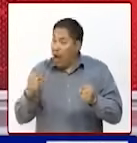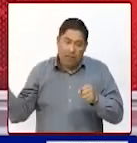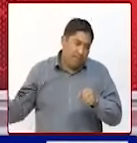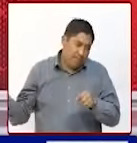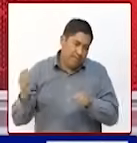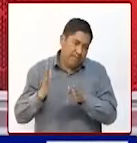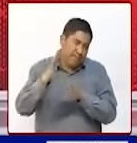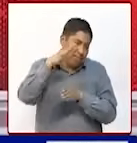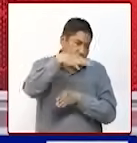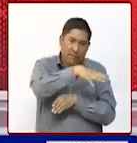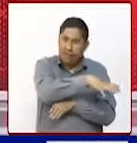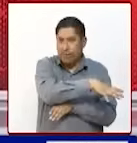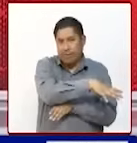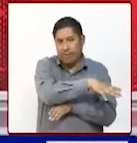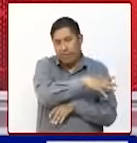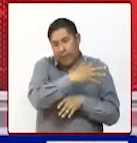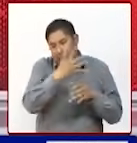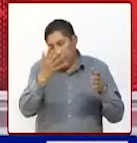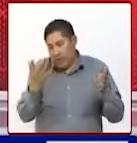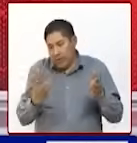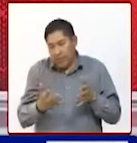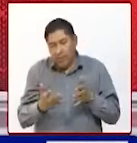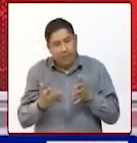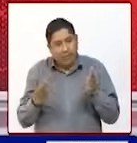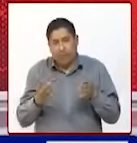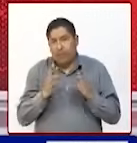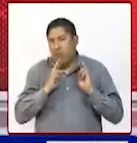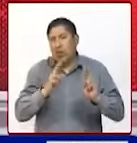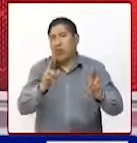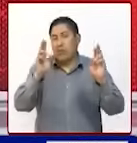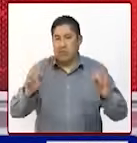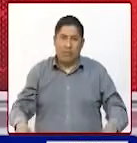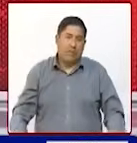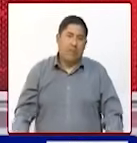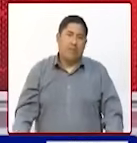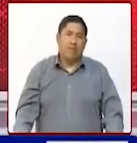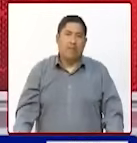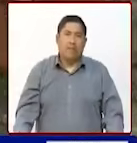dicho material, pues, fue arrastrado por el río.